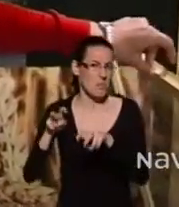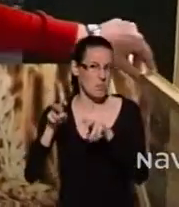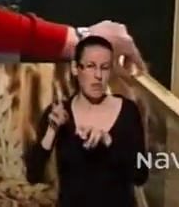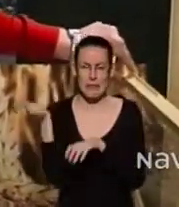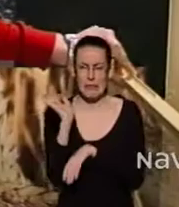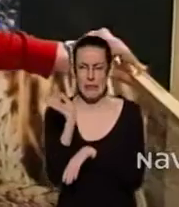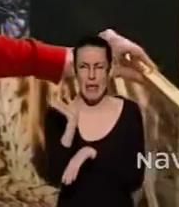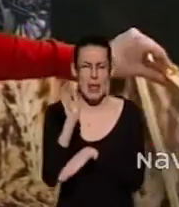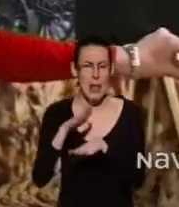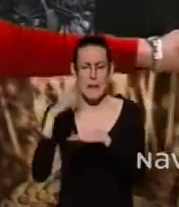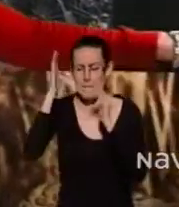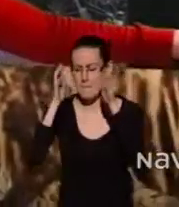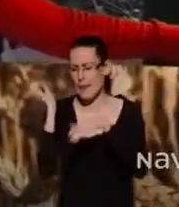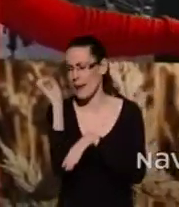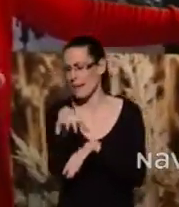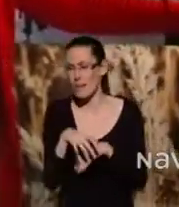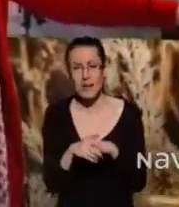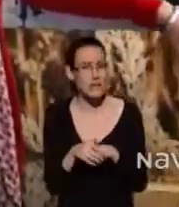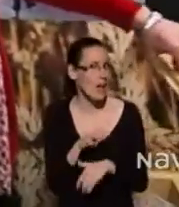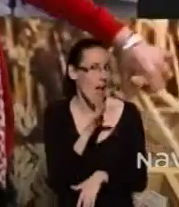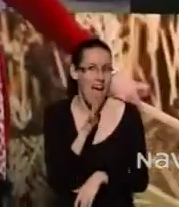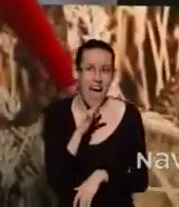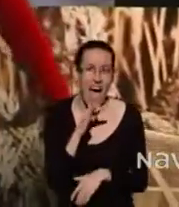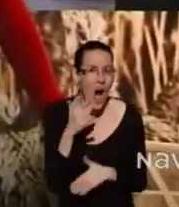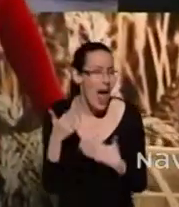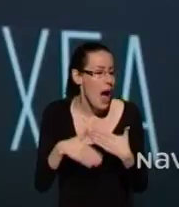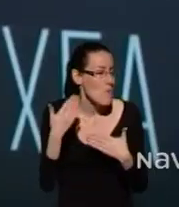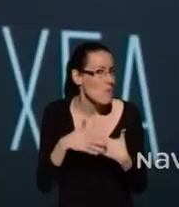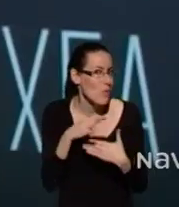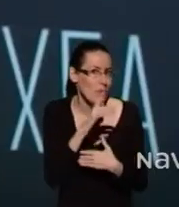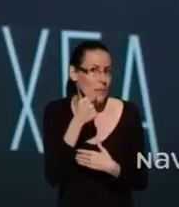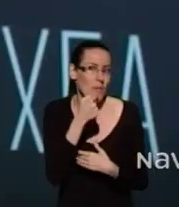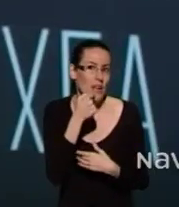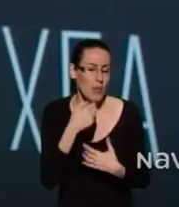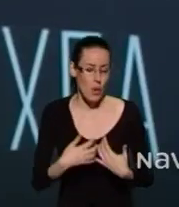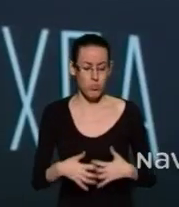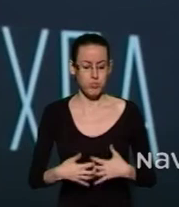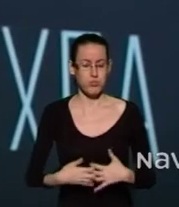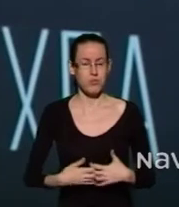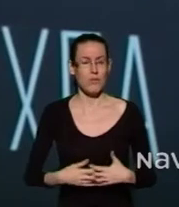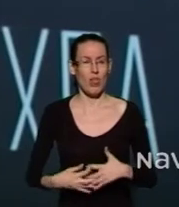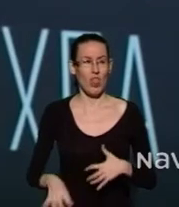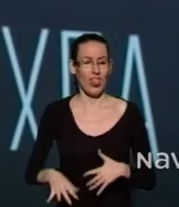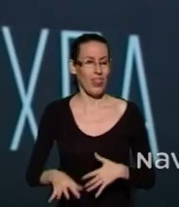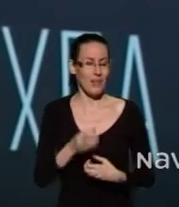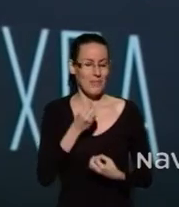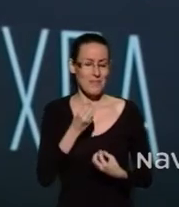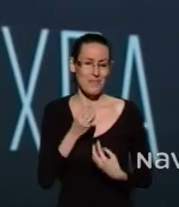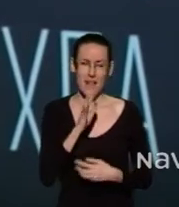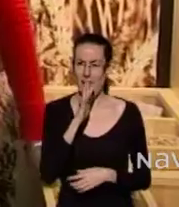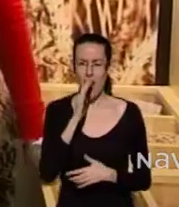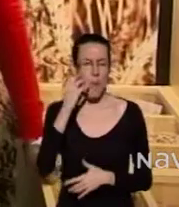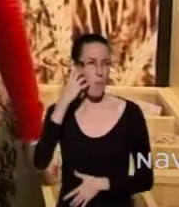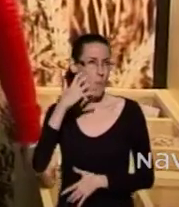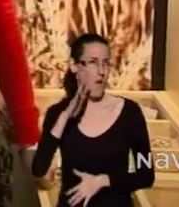para el ganado, y ahora vamos, está de lo más de moda, porque dicen que es muy digestivo y es muy bueno, y ahora el pan de espelta es, vamos, lo último de lo